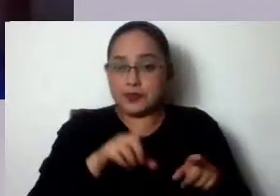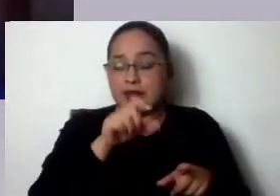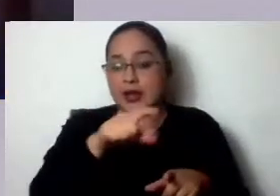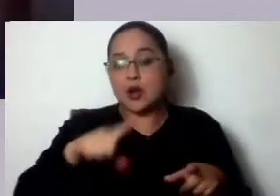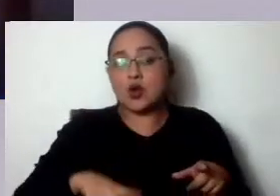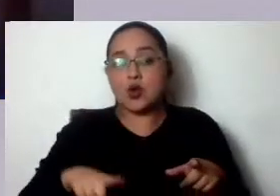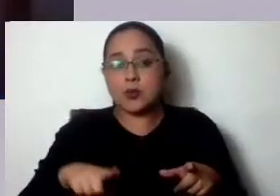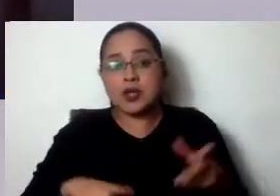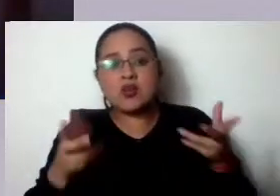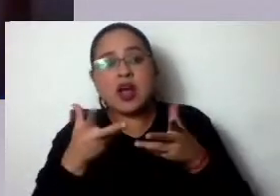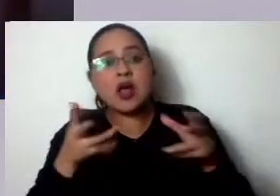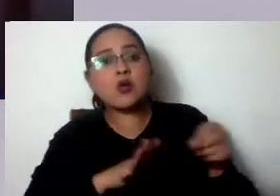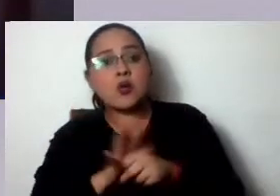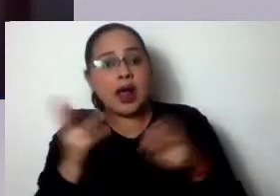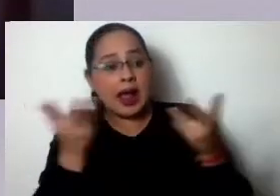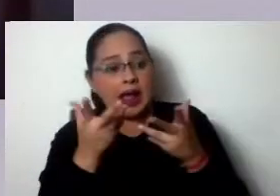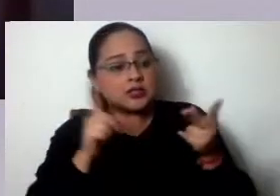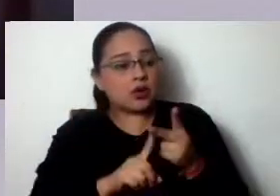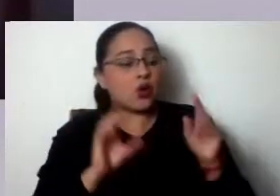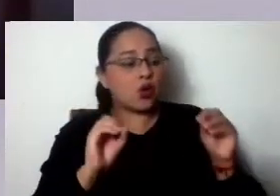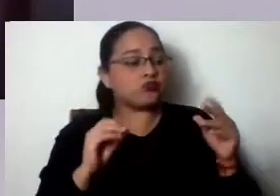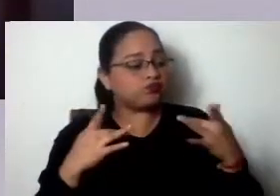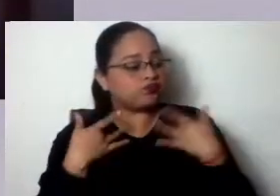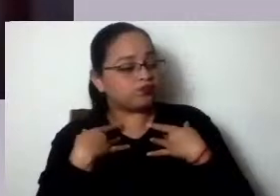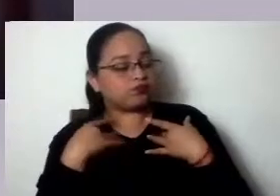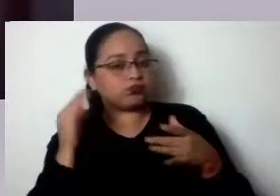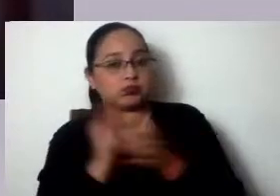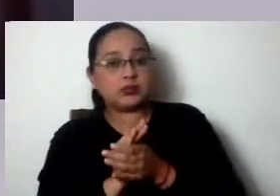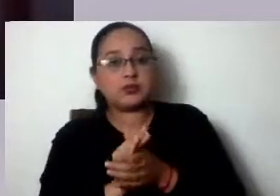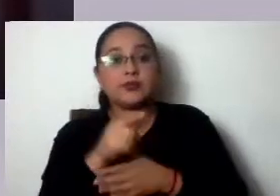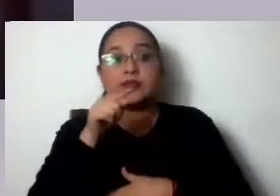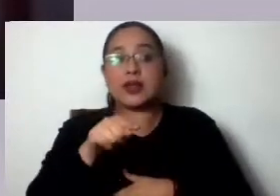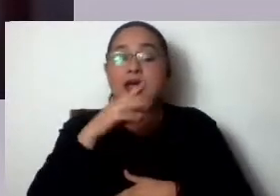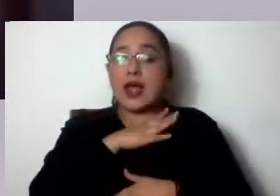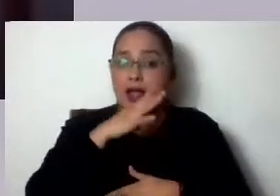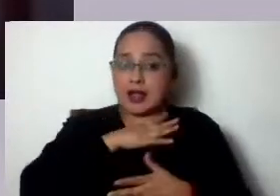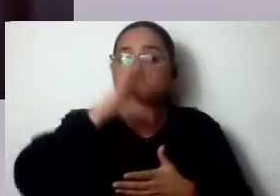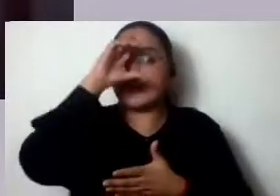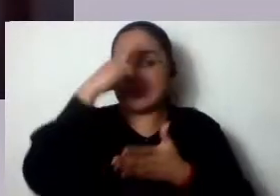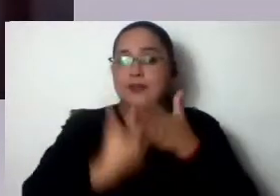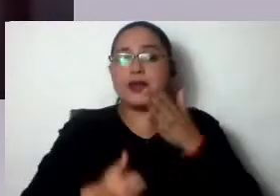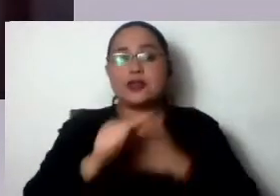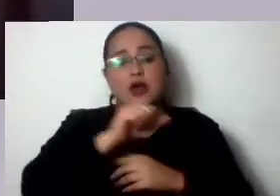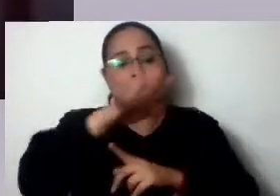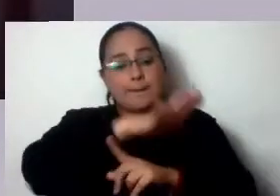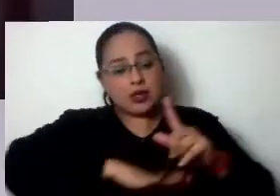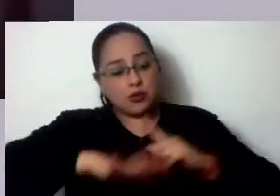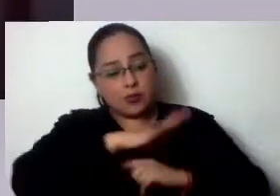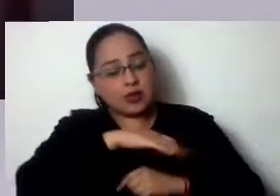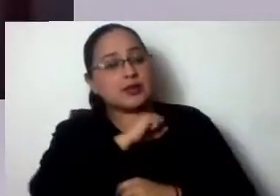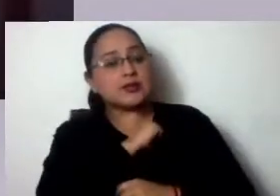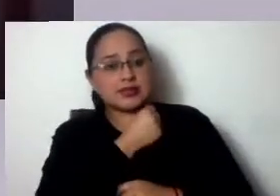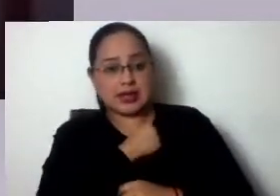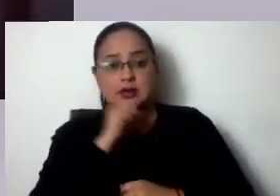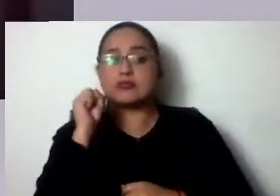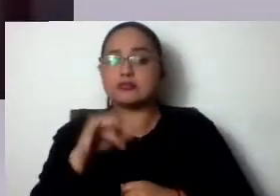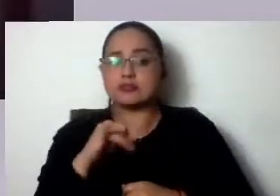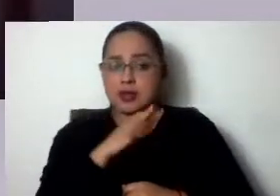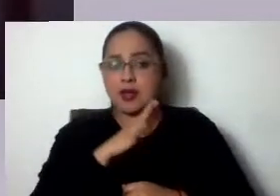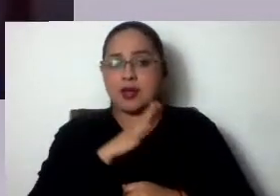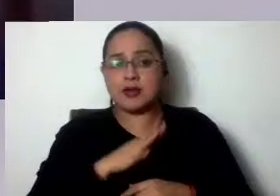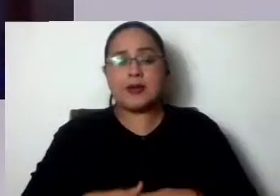a través de sus agentes han generado o no una violación al medio ambiente sal ahora bien